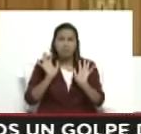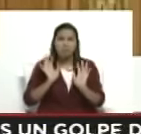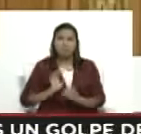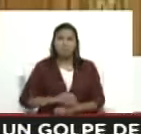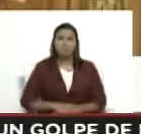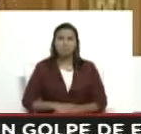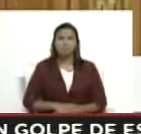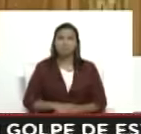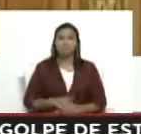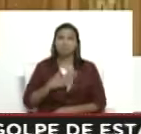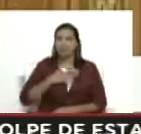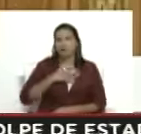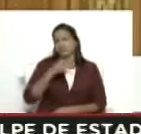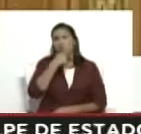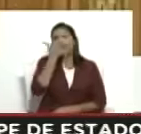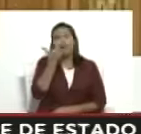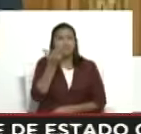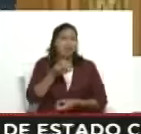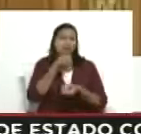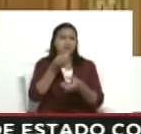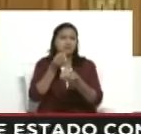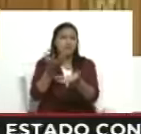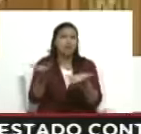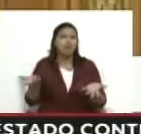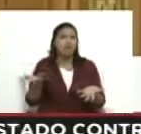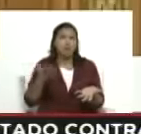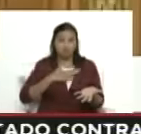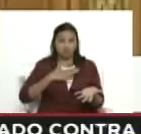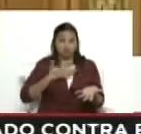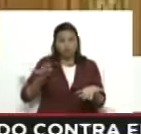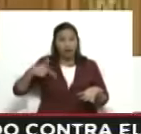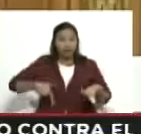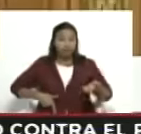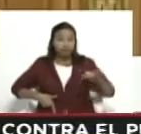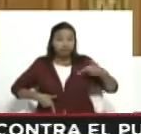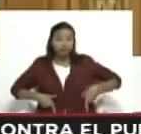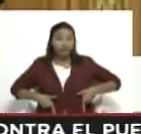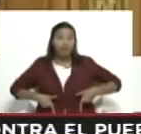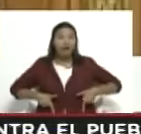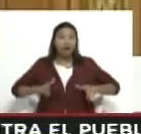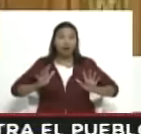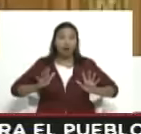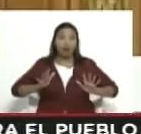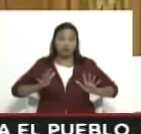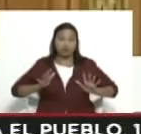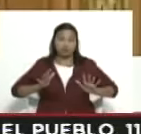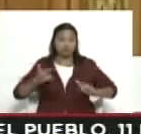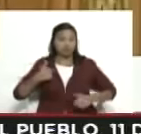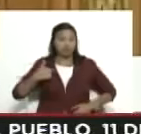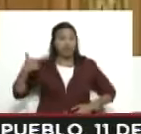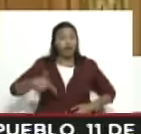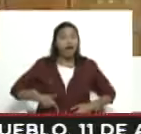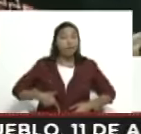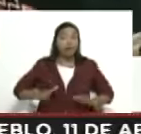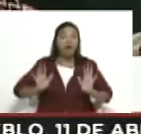A mí no me da pena decir esto, pero yo estaba armado, pues. Yo no andaba...